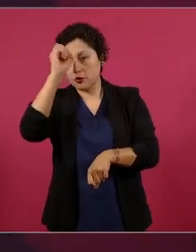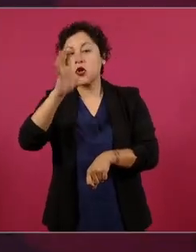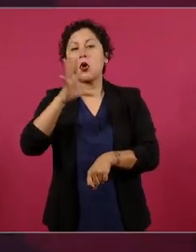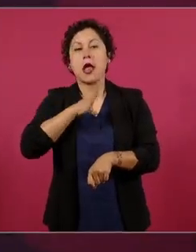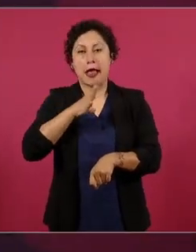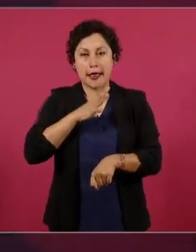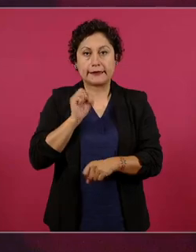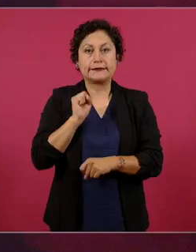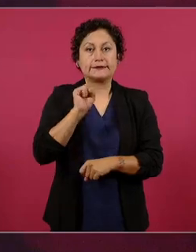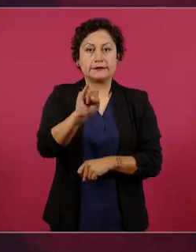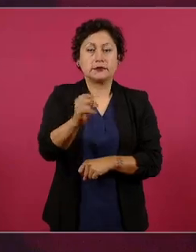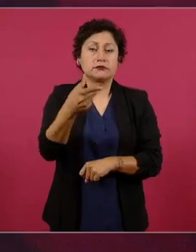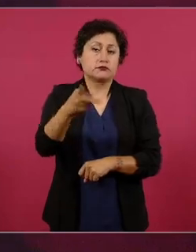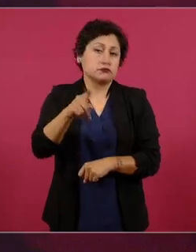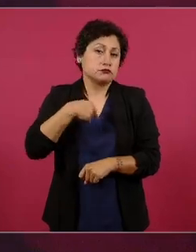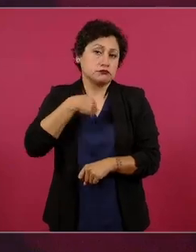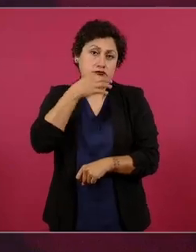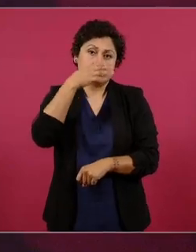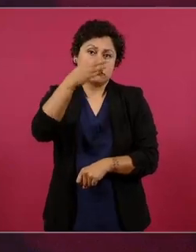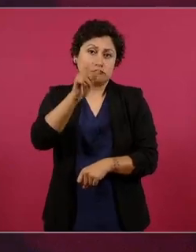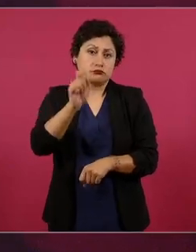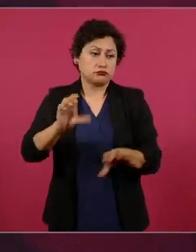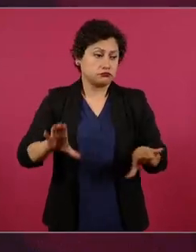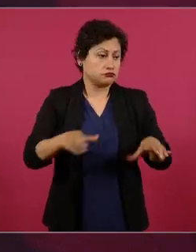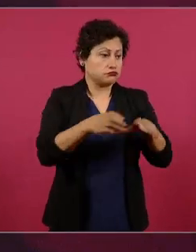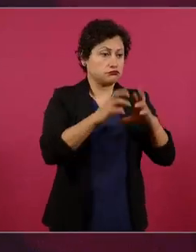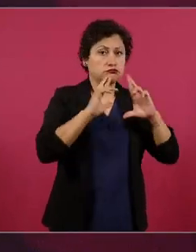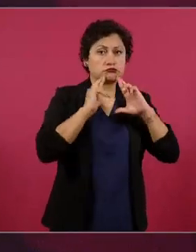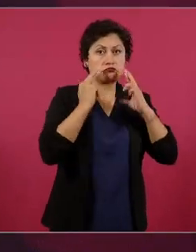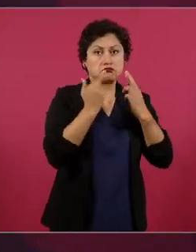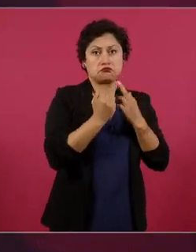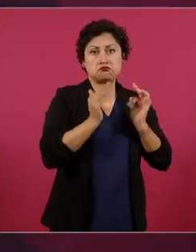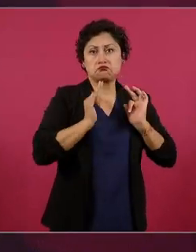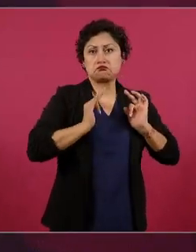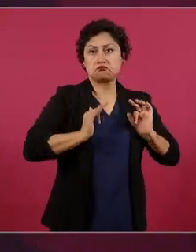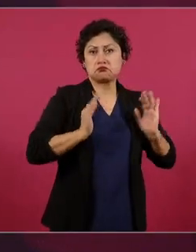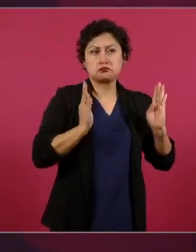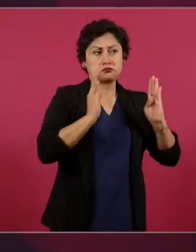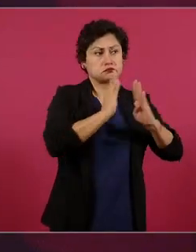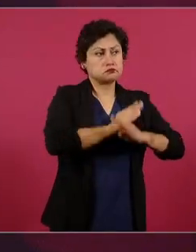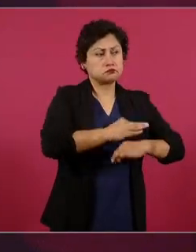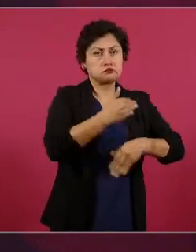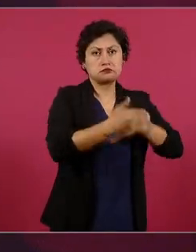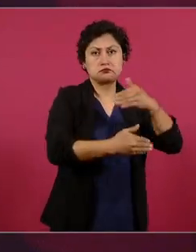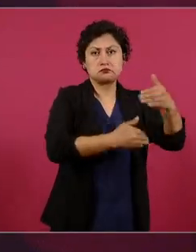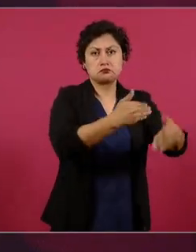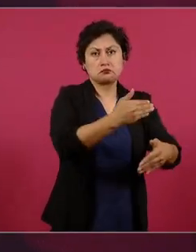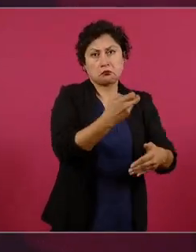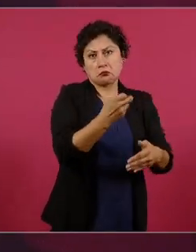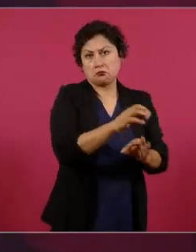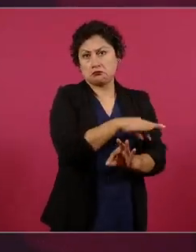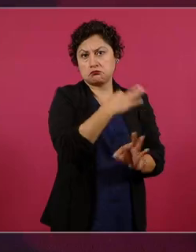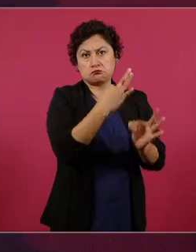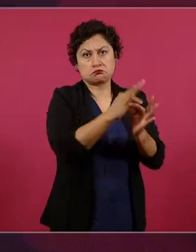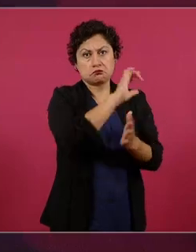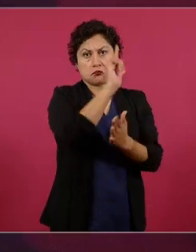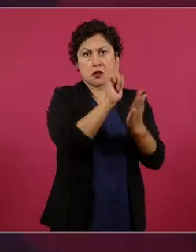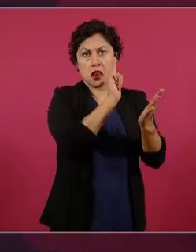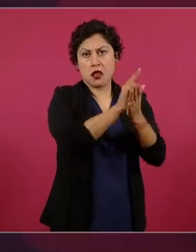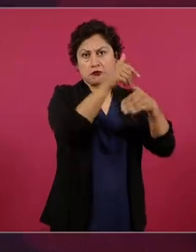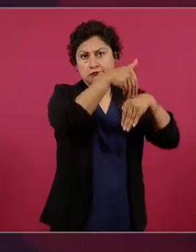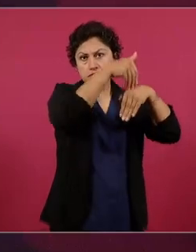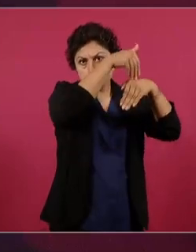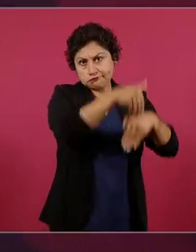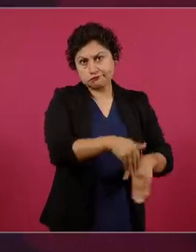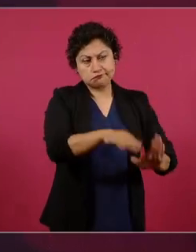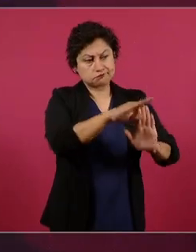ambiente pues fue de mucha tranquilidad y buen desarrollo del mismo. Entonces, pues ahí en ese sentido se cumplió en norma y también con los